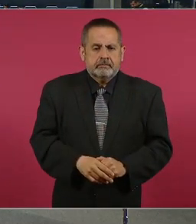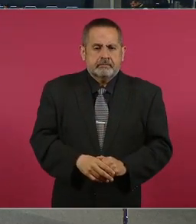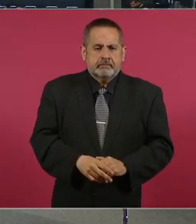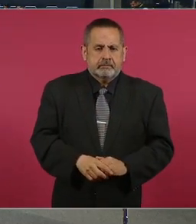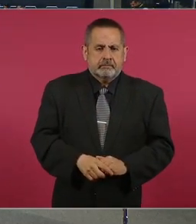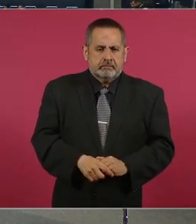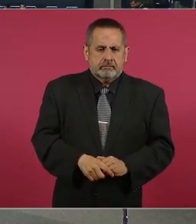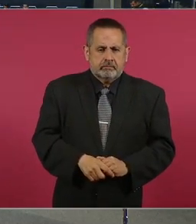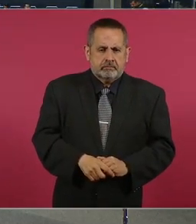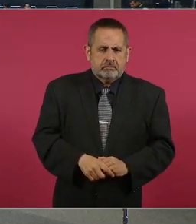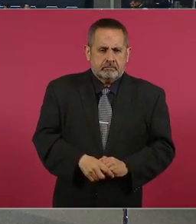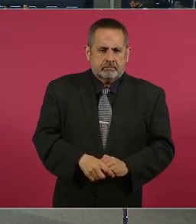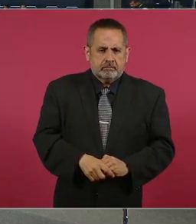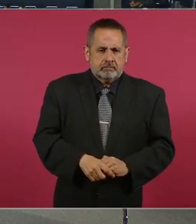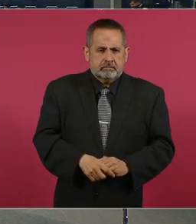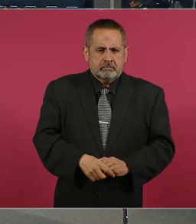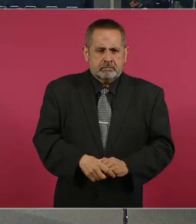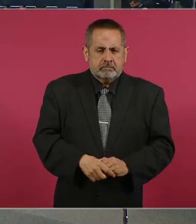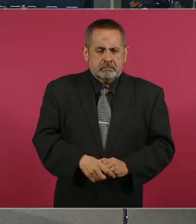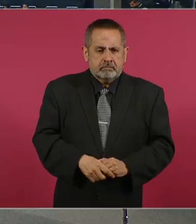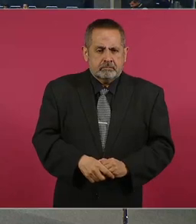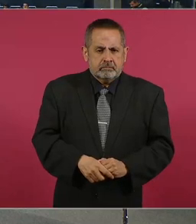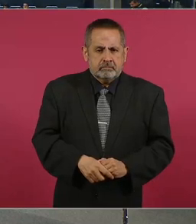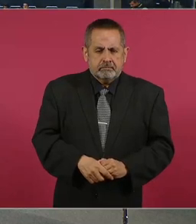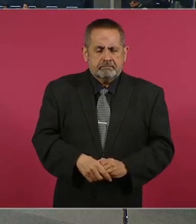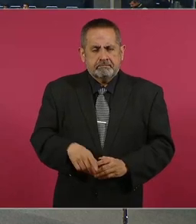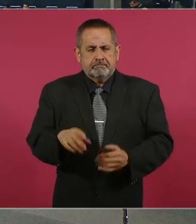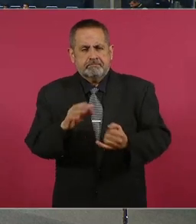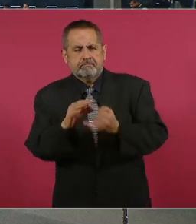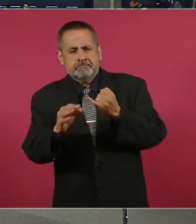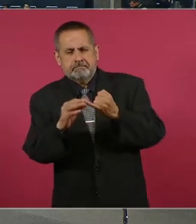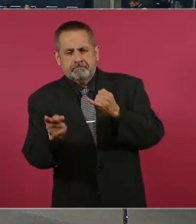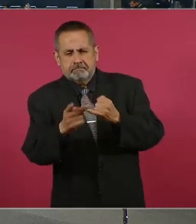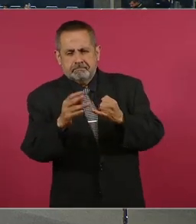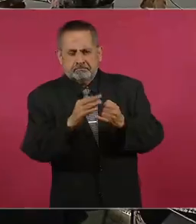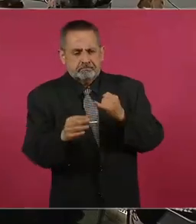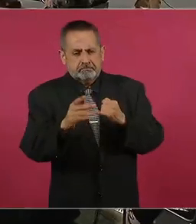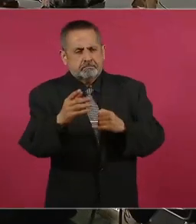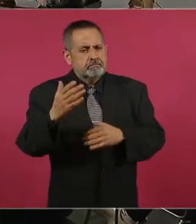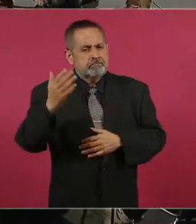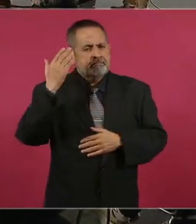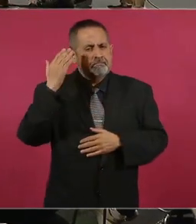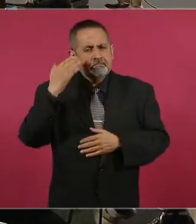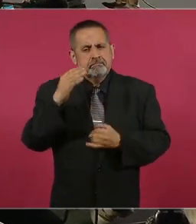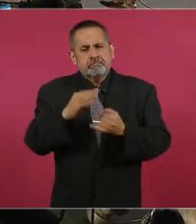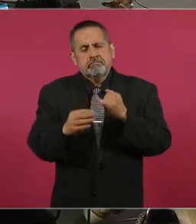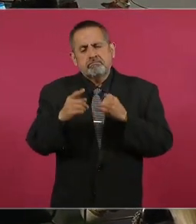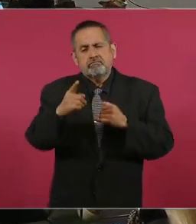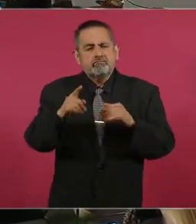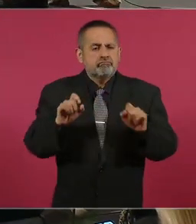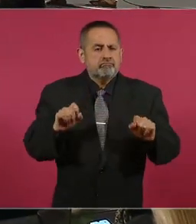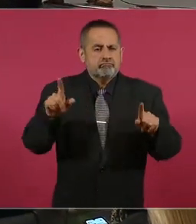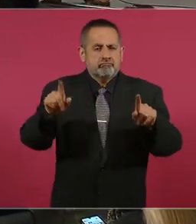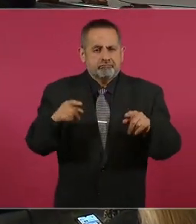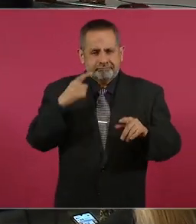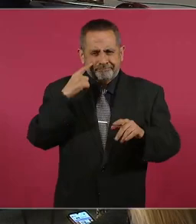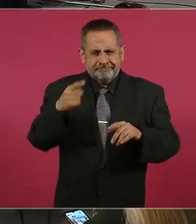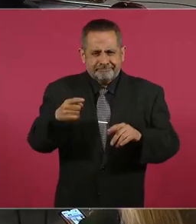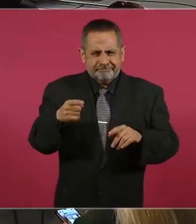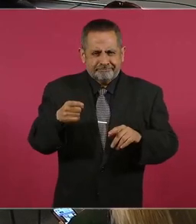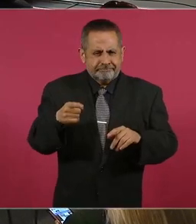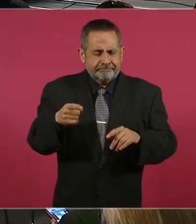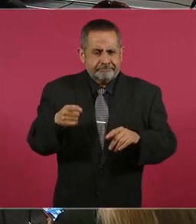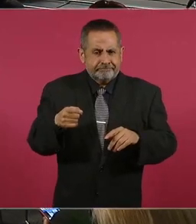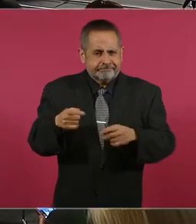Presidente, por último. Presidente, por último, yo quisiera preguntarle, la vez pasada mostró unos tenis